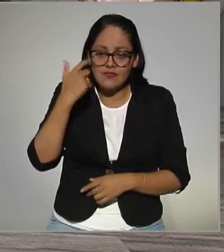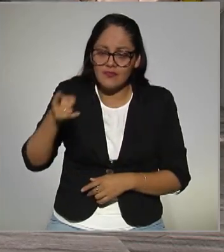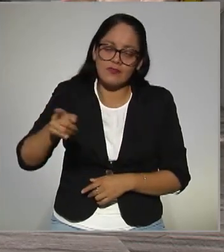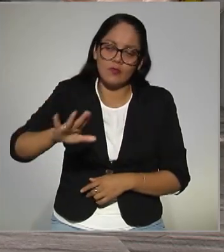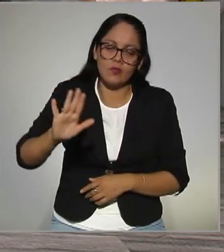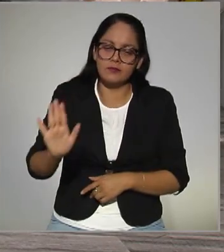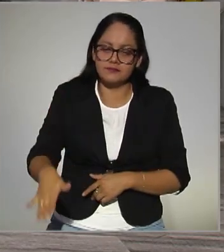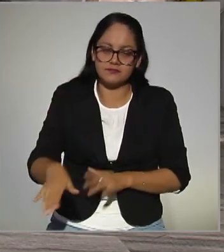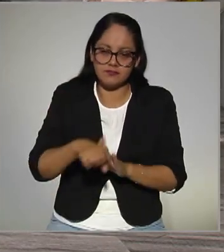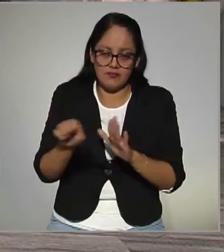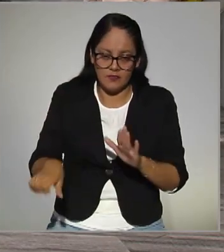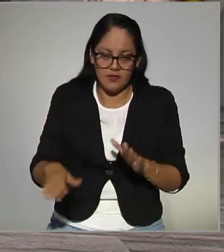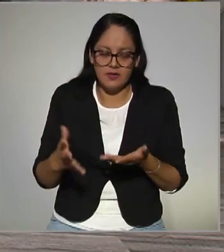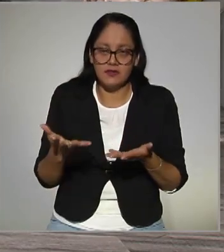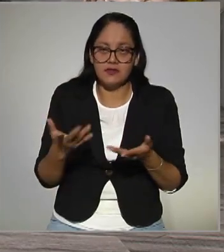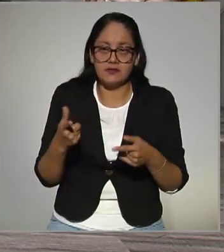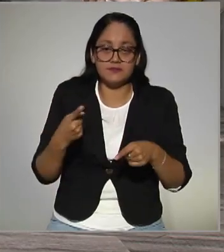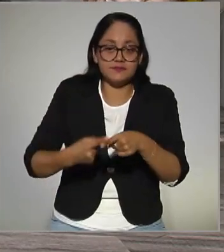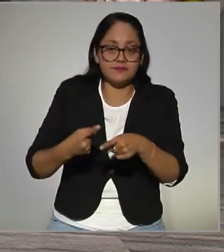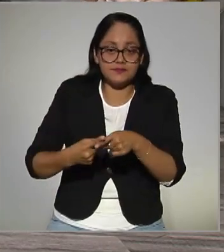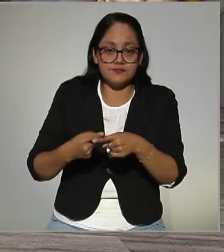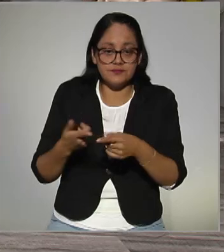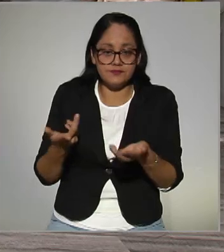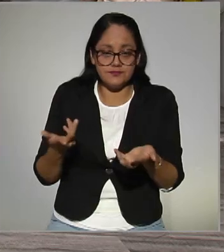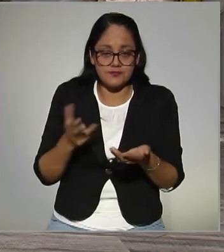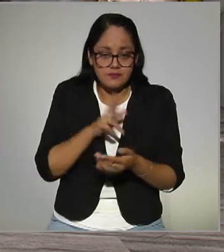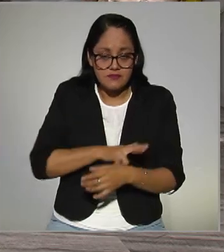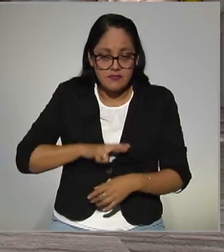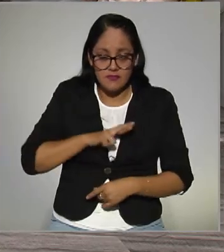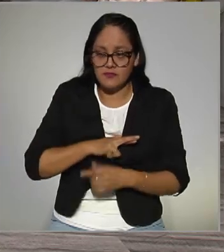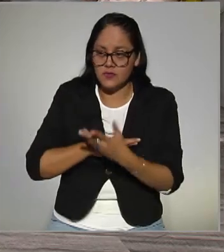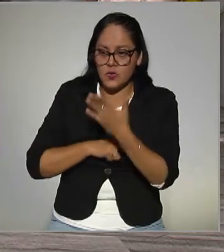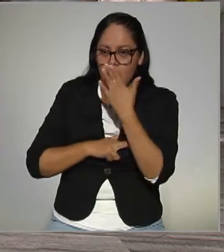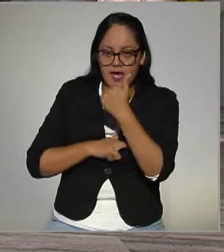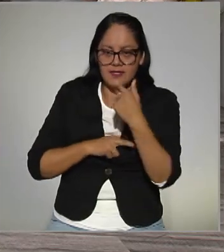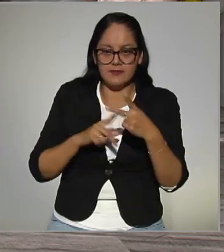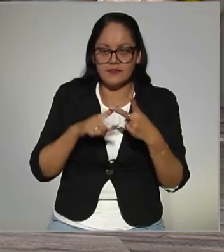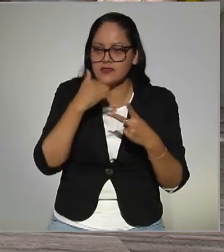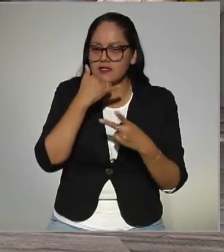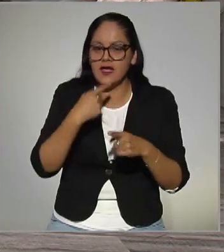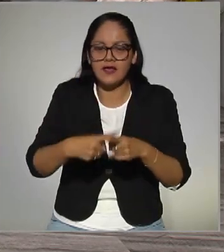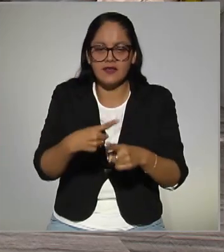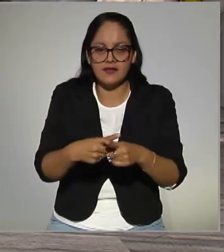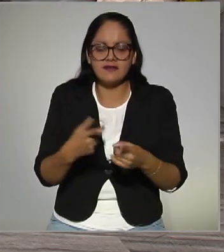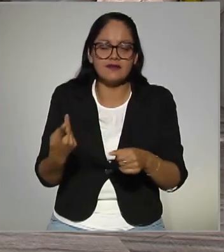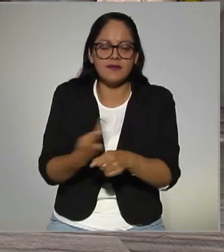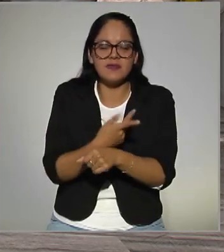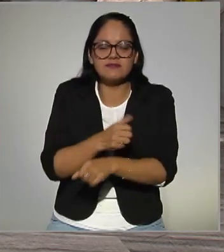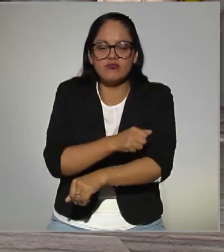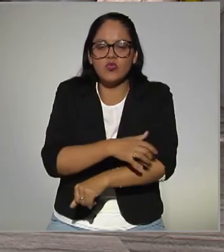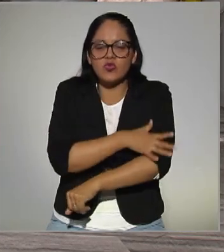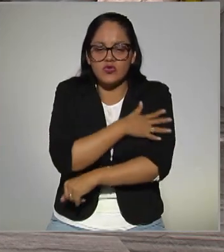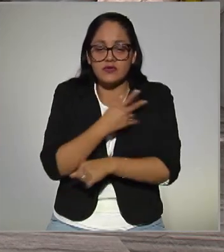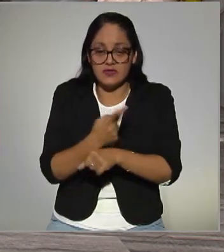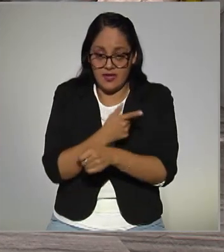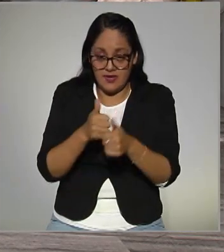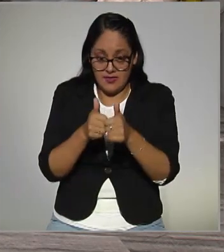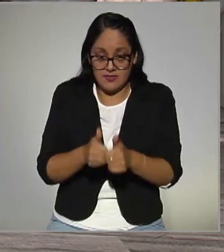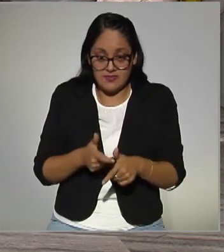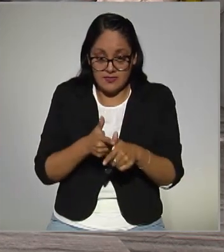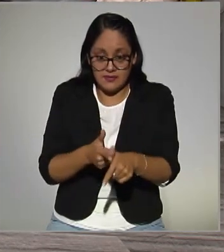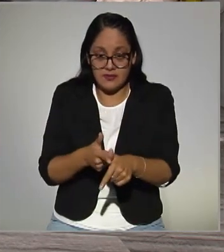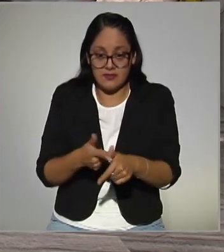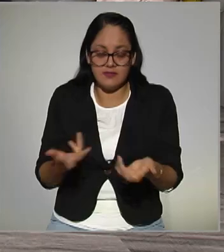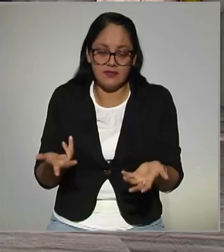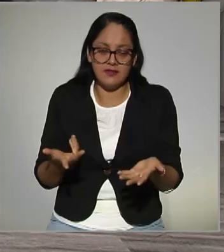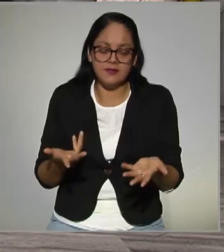por ejemplo, ya no hay a quien tenerle resentimiento ni a quien perdonar. ¿Qué pasa con la emoción? ¿Ahí sigue? Perdura, es